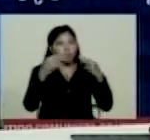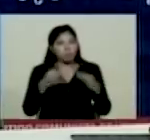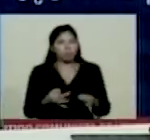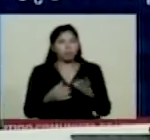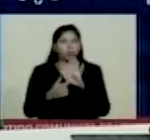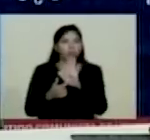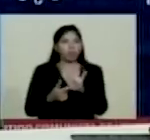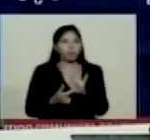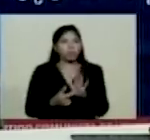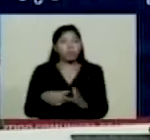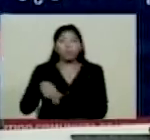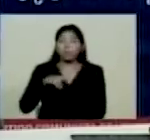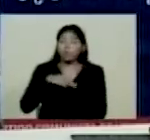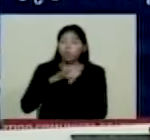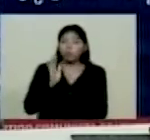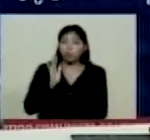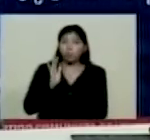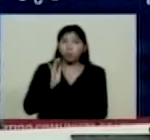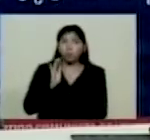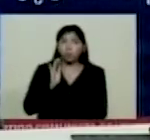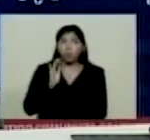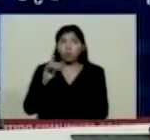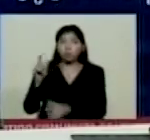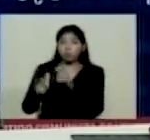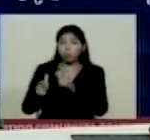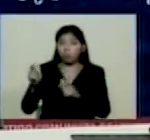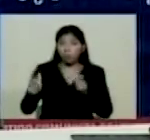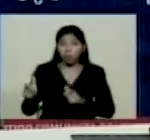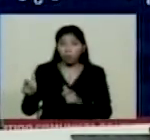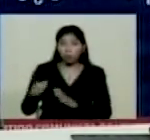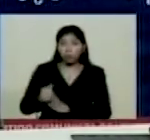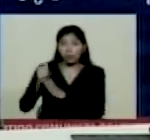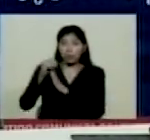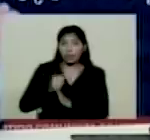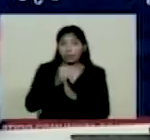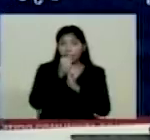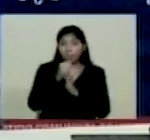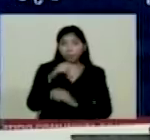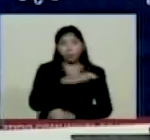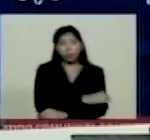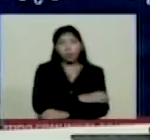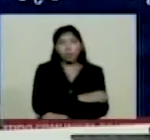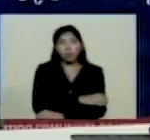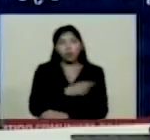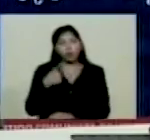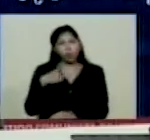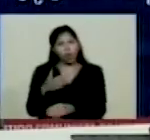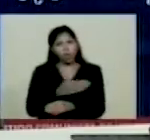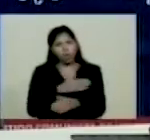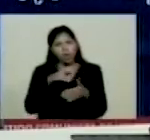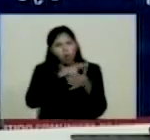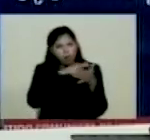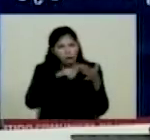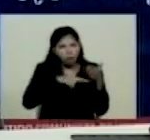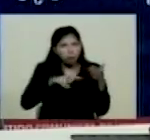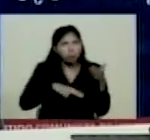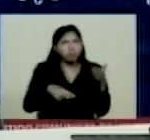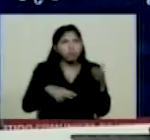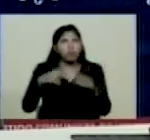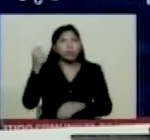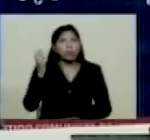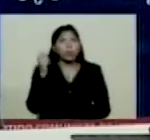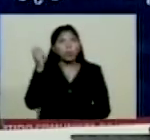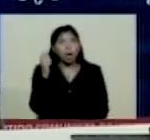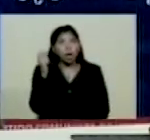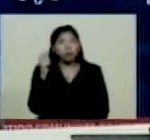hay que decir honrar honra, que hay voceros de la oposición venezolana. Leí algo ahí del diputado José Guerra, leí